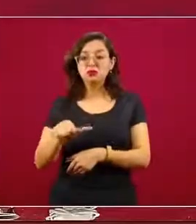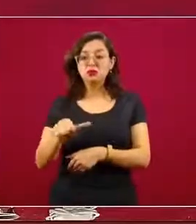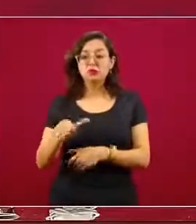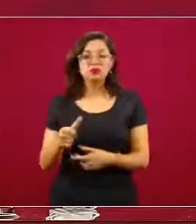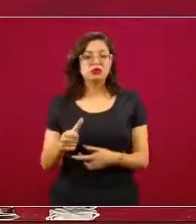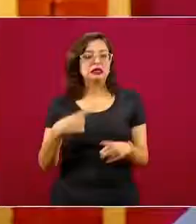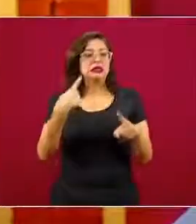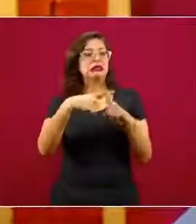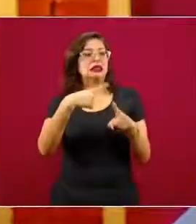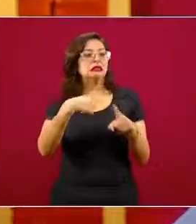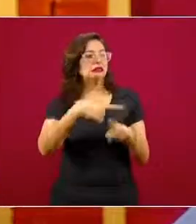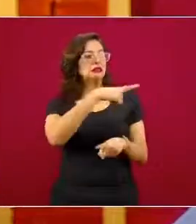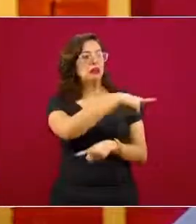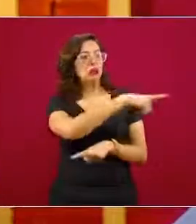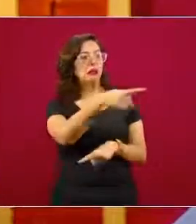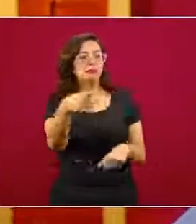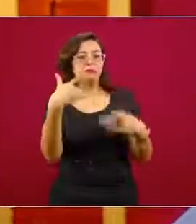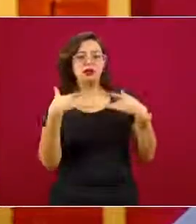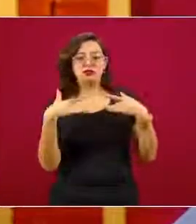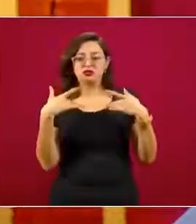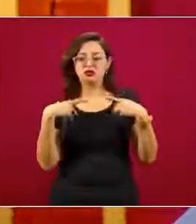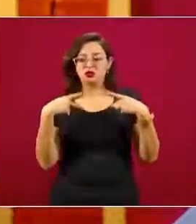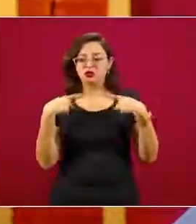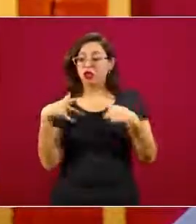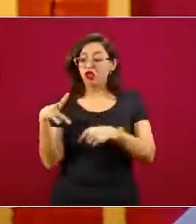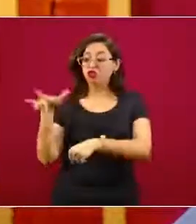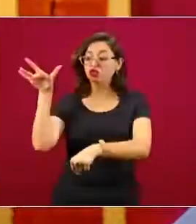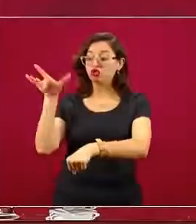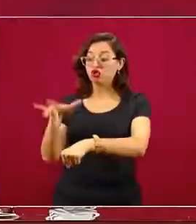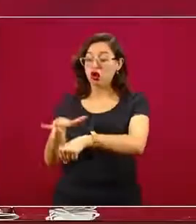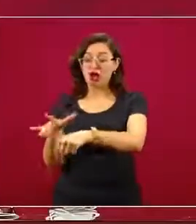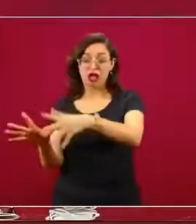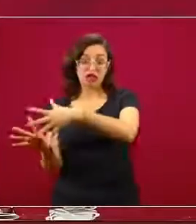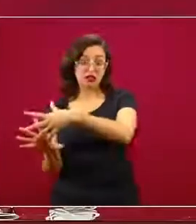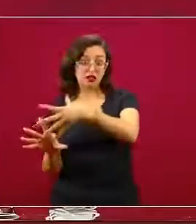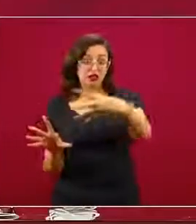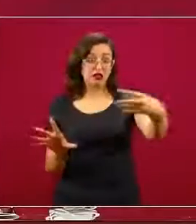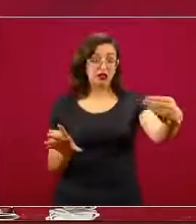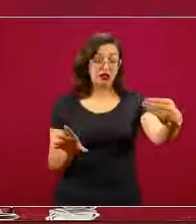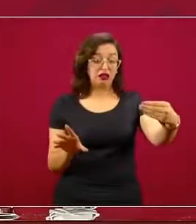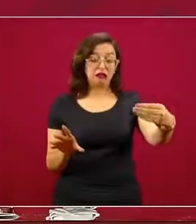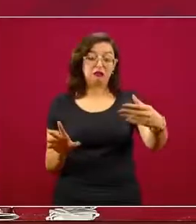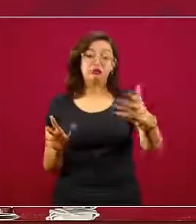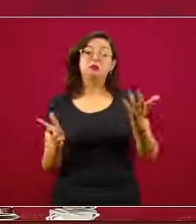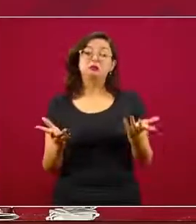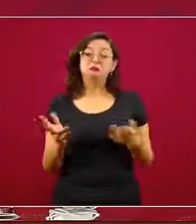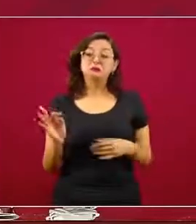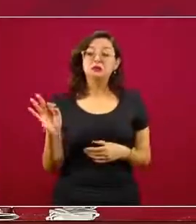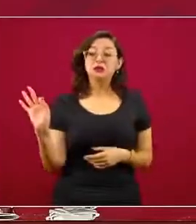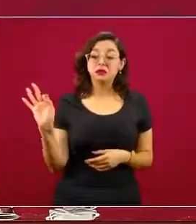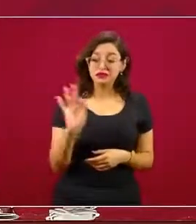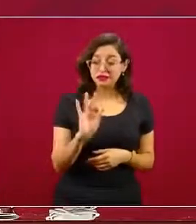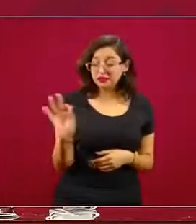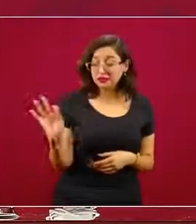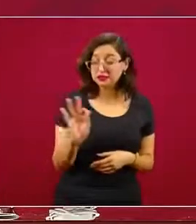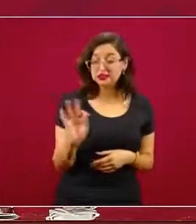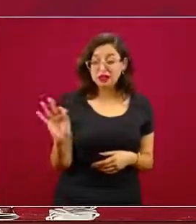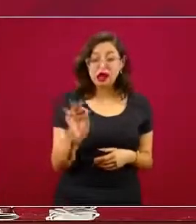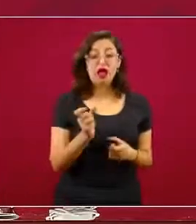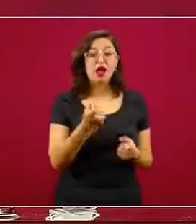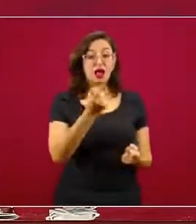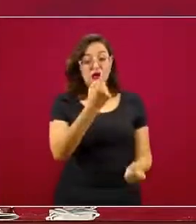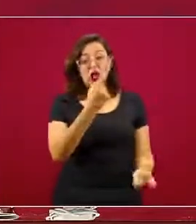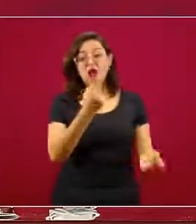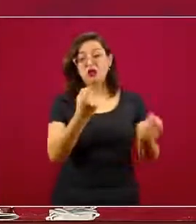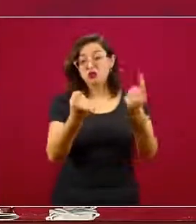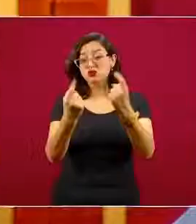los casos, las personas enfermas de las que procede el virus. Posiblemente en algunos espacios definidos,